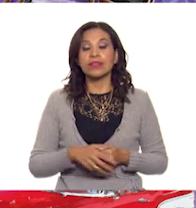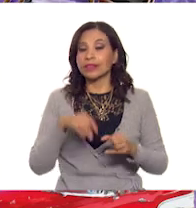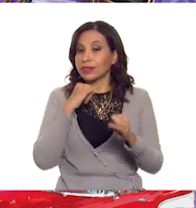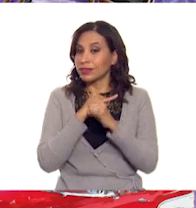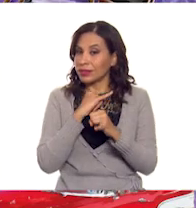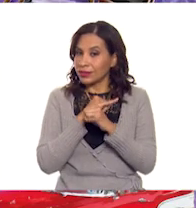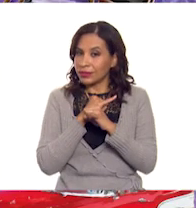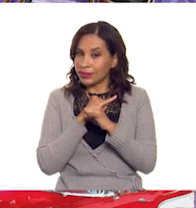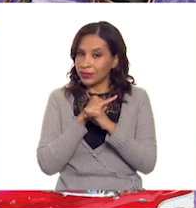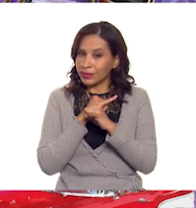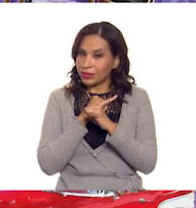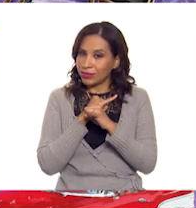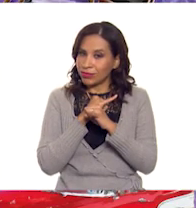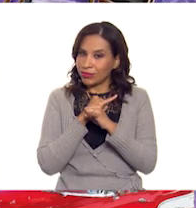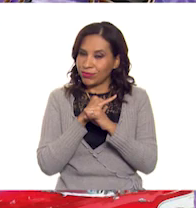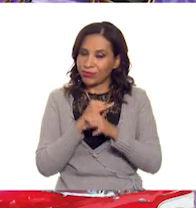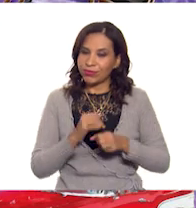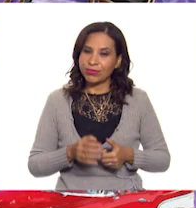Internet.